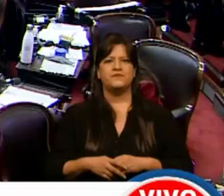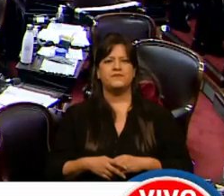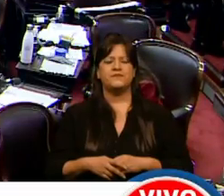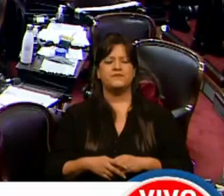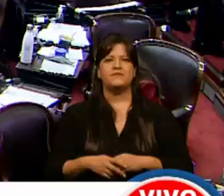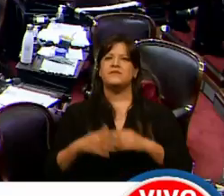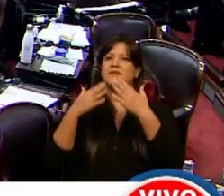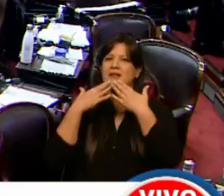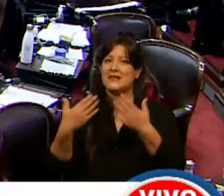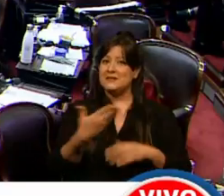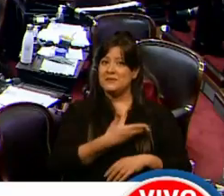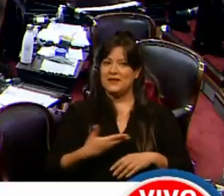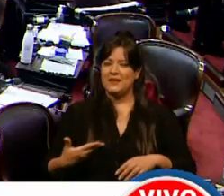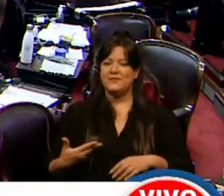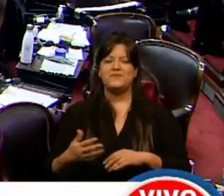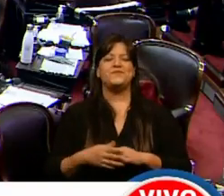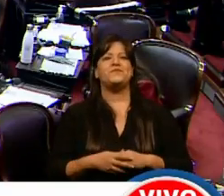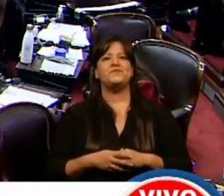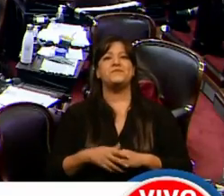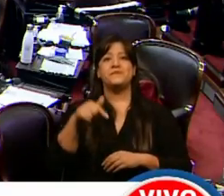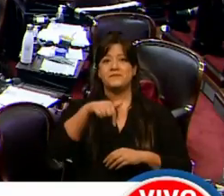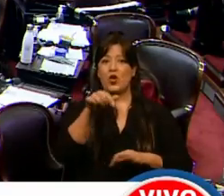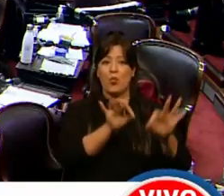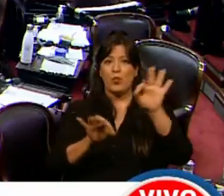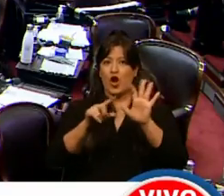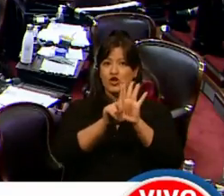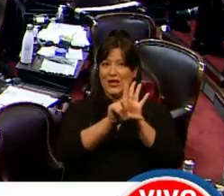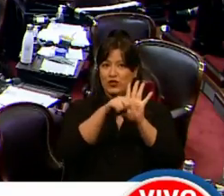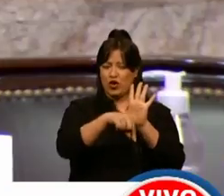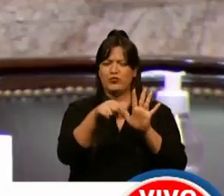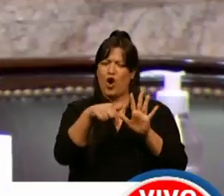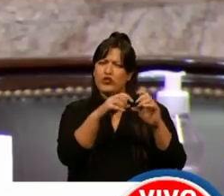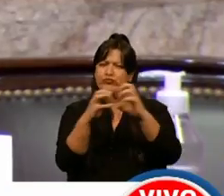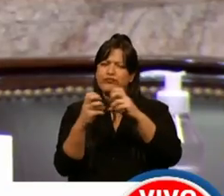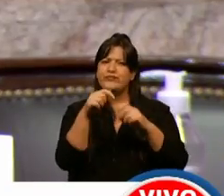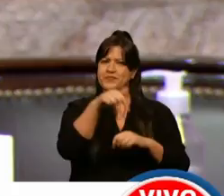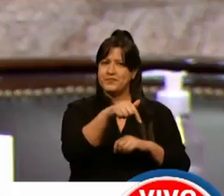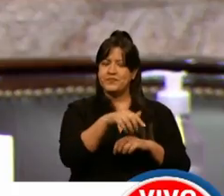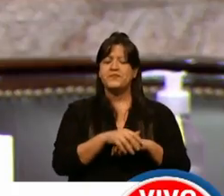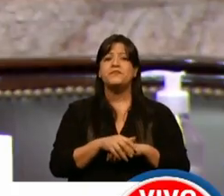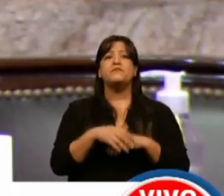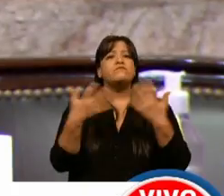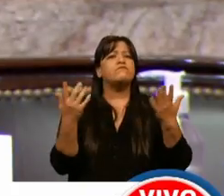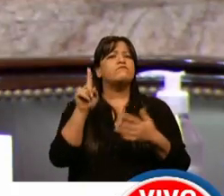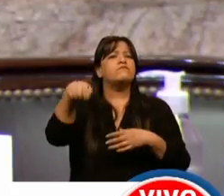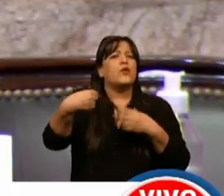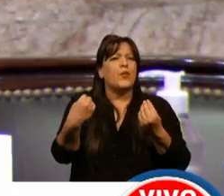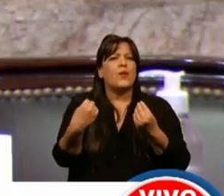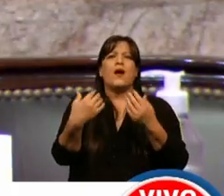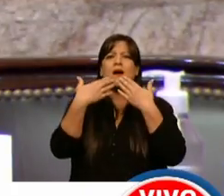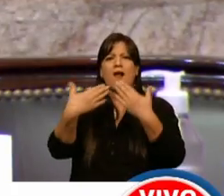gracias señor presidente bueno el proyecto que estamos debatiendo hoy es fruto de